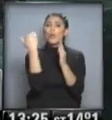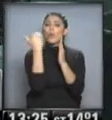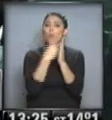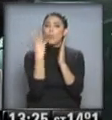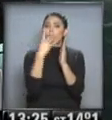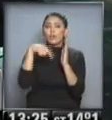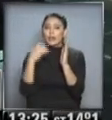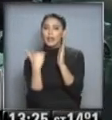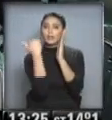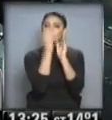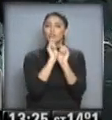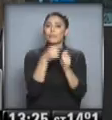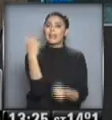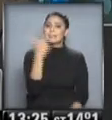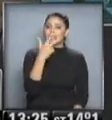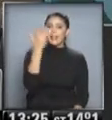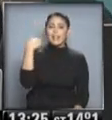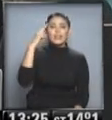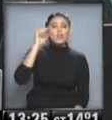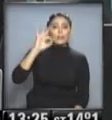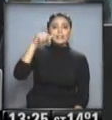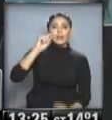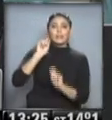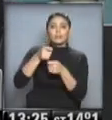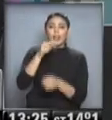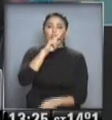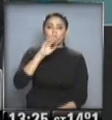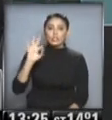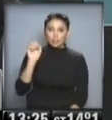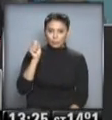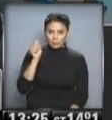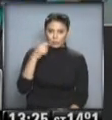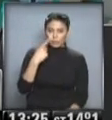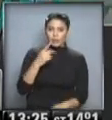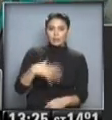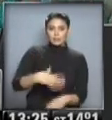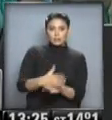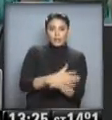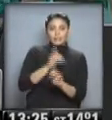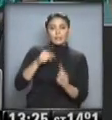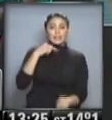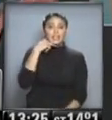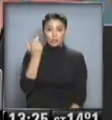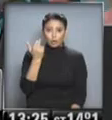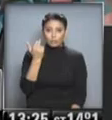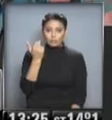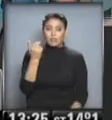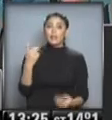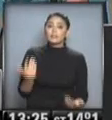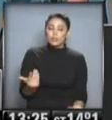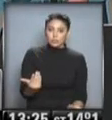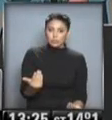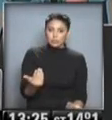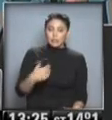Rango 3es de 90 pes pasó a cobrar 200 por prenatal y el hijo Joaquín con lo cual a partir